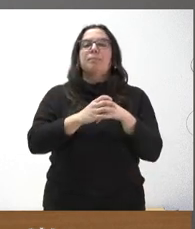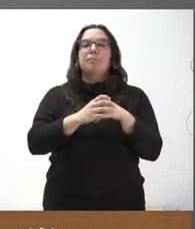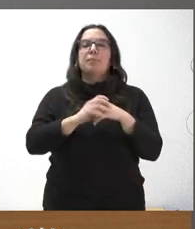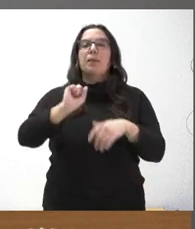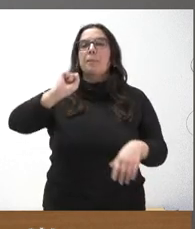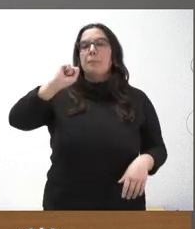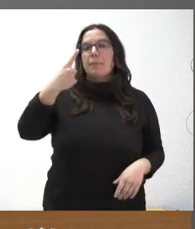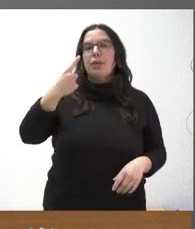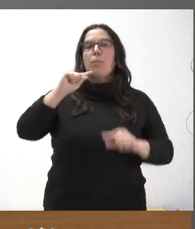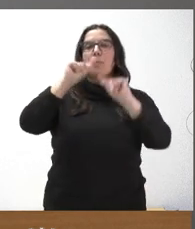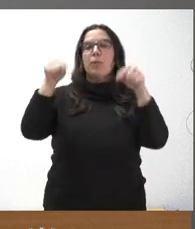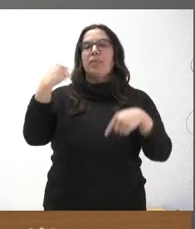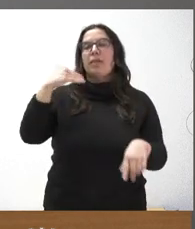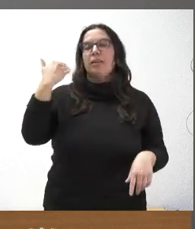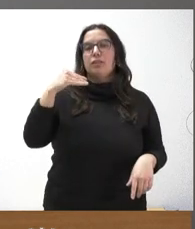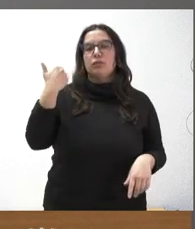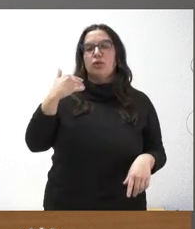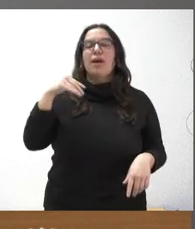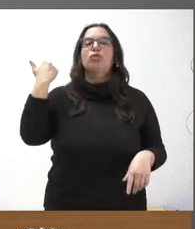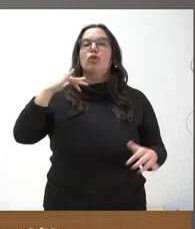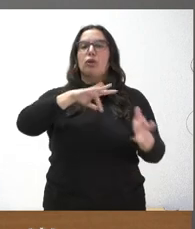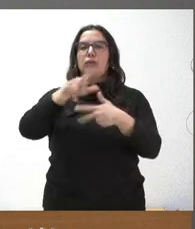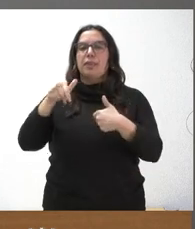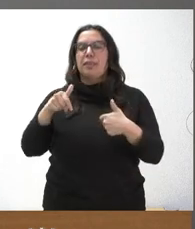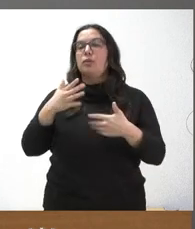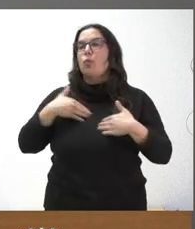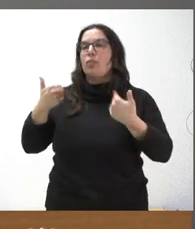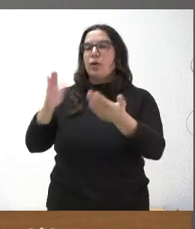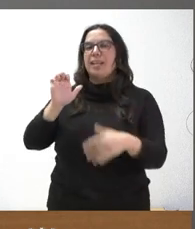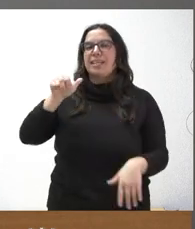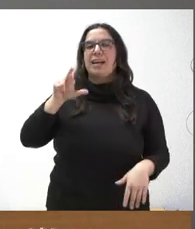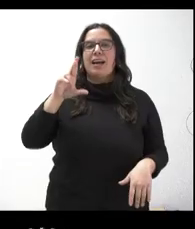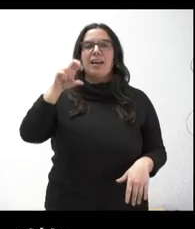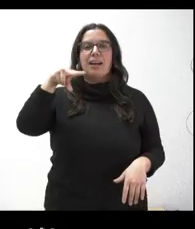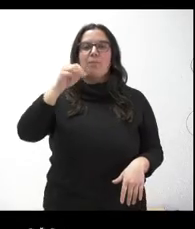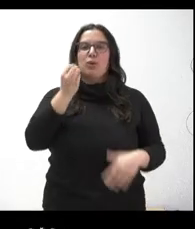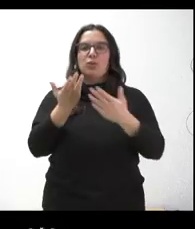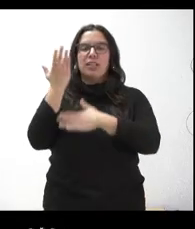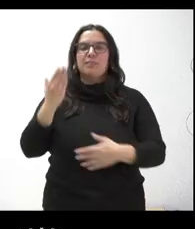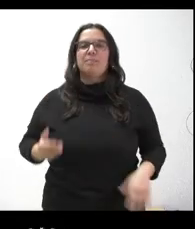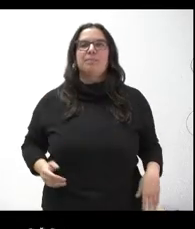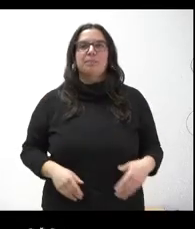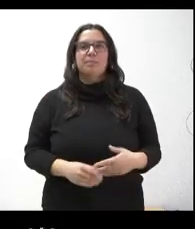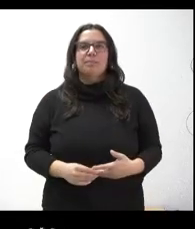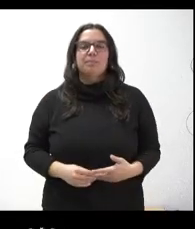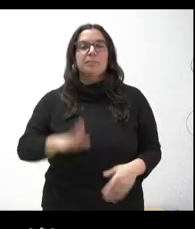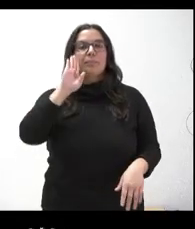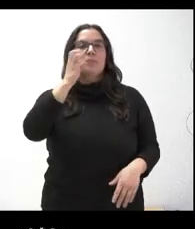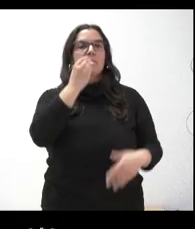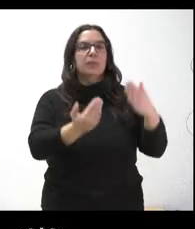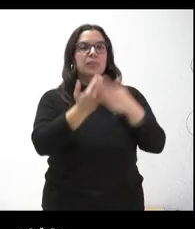iniciar en Soria con Encarna Muñoz de Soria noticias cuando quieras Encarna Buenos días Hola Buenos